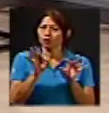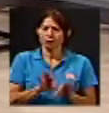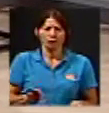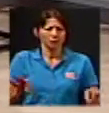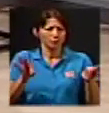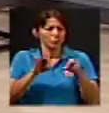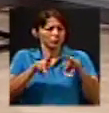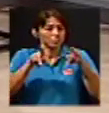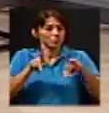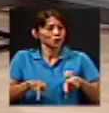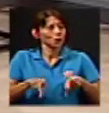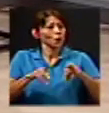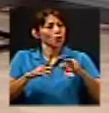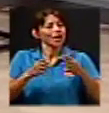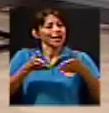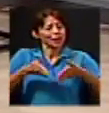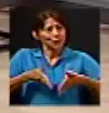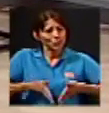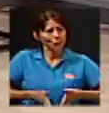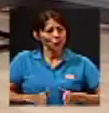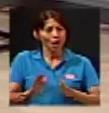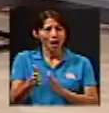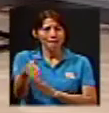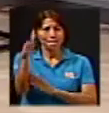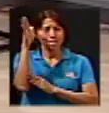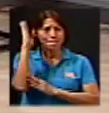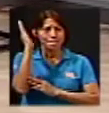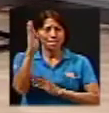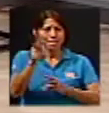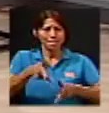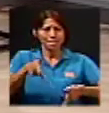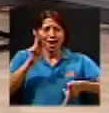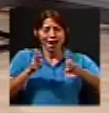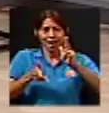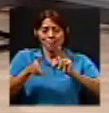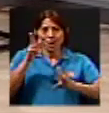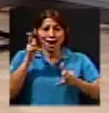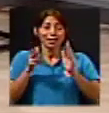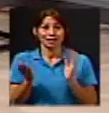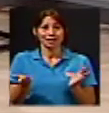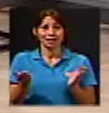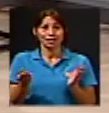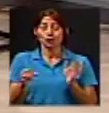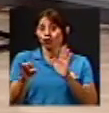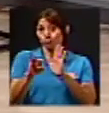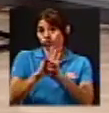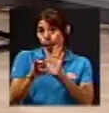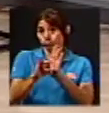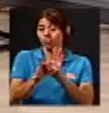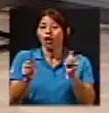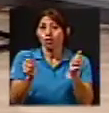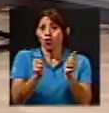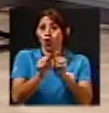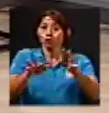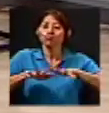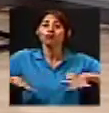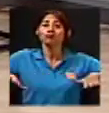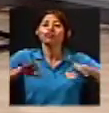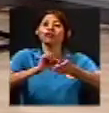palmareño, tan identificado con el campus Rodrigo Facio en el que grabamos